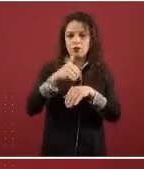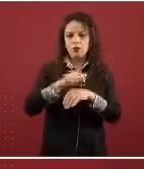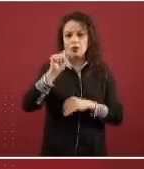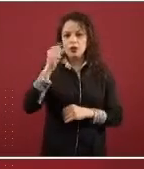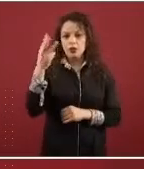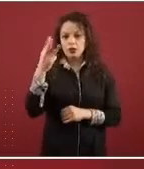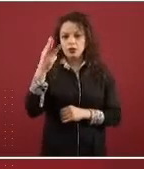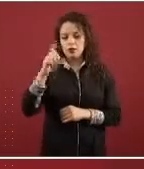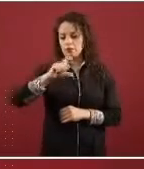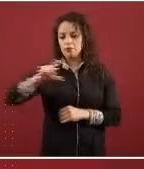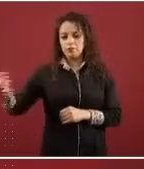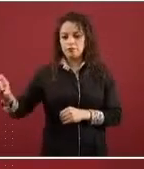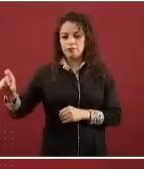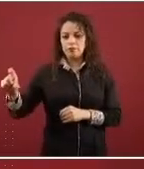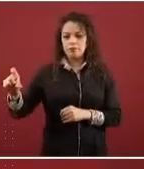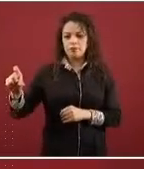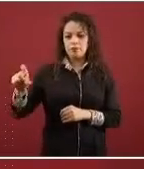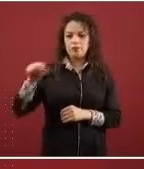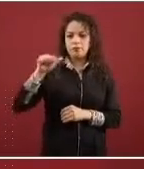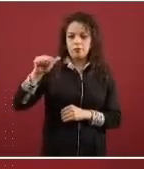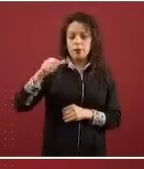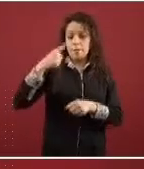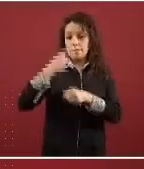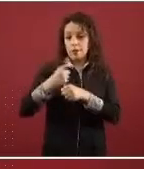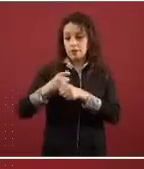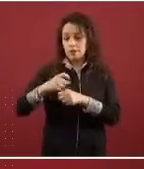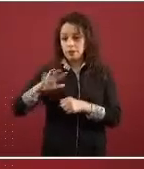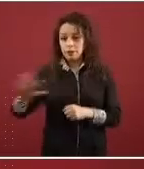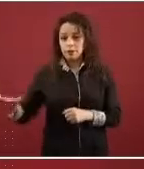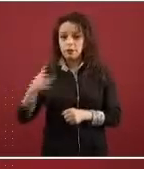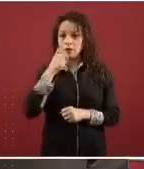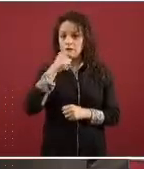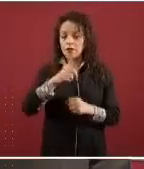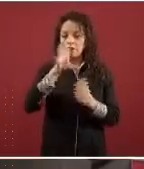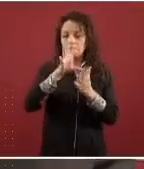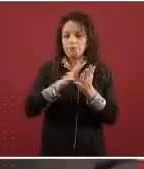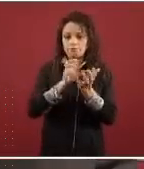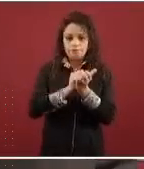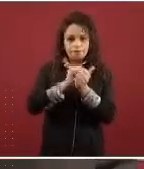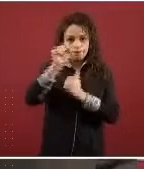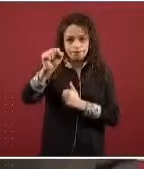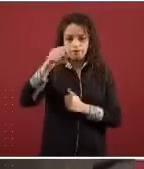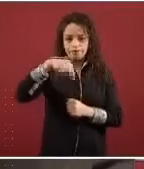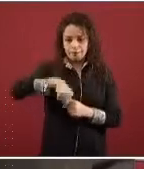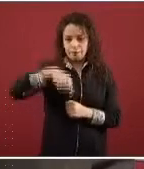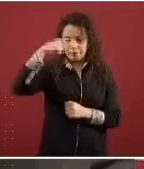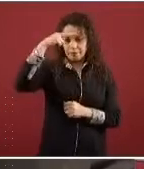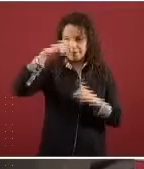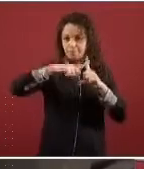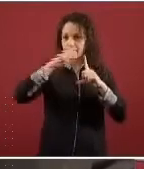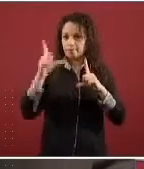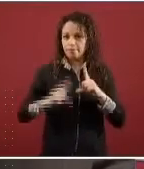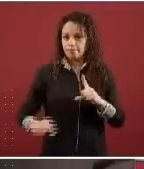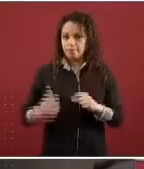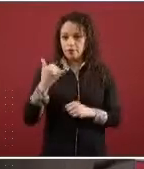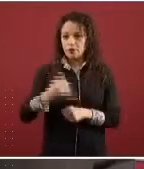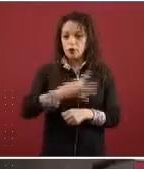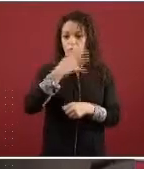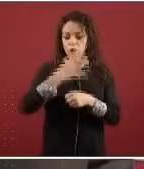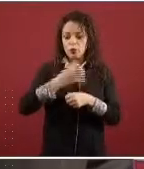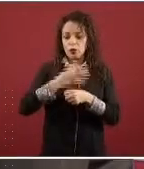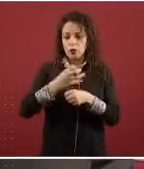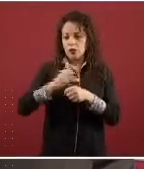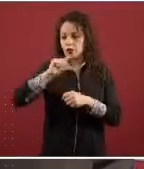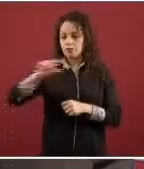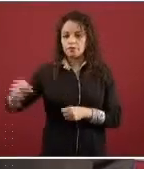fracción 16ª, base primera de la Constitución Política de los Estados Unidos Mexicanos, y cuarto, fracción